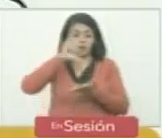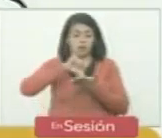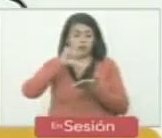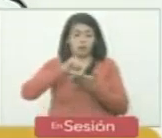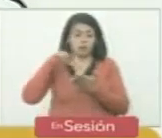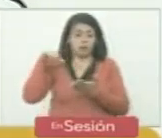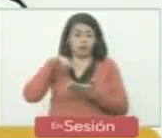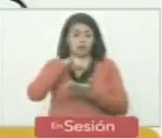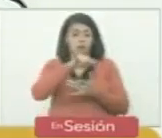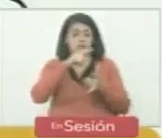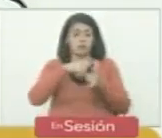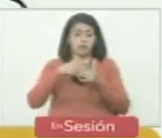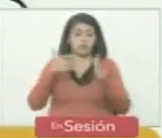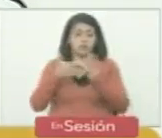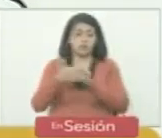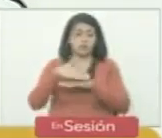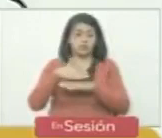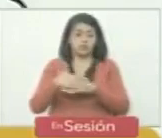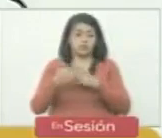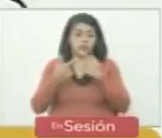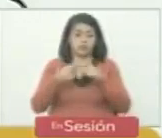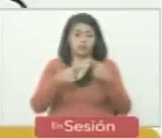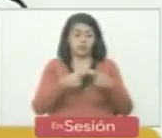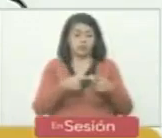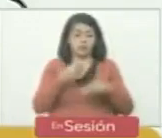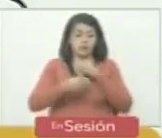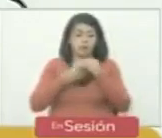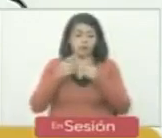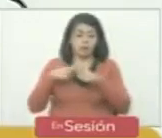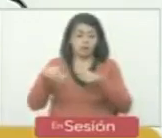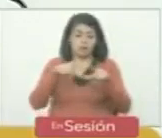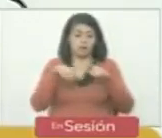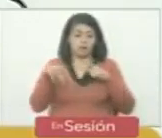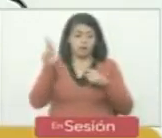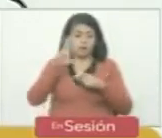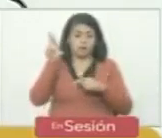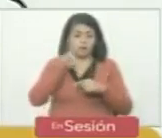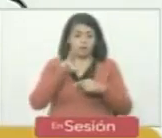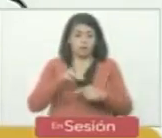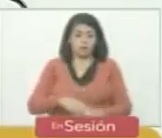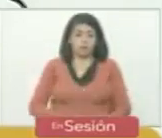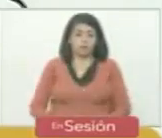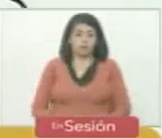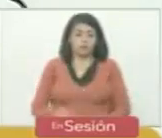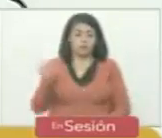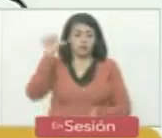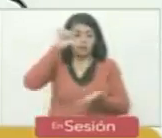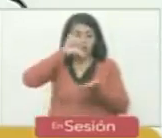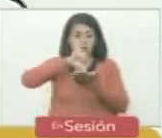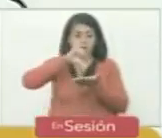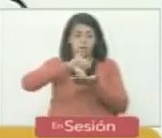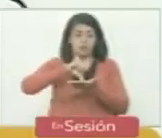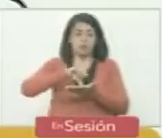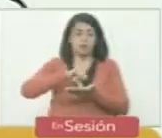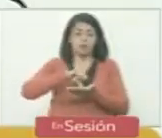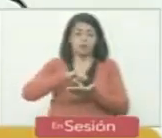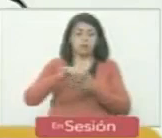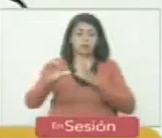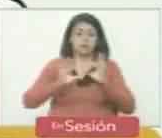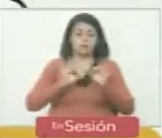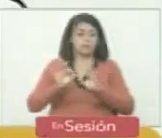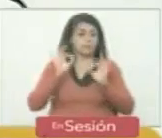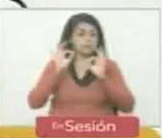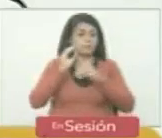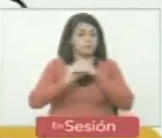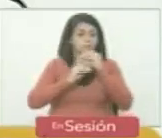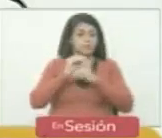avión fue adquirido por la República Bolivariana de Venezuela a la República Islámica de Irán, y los protocolos